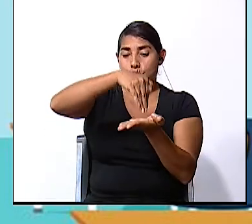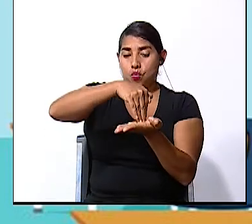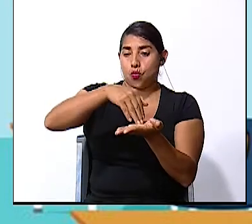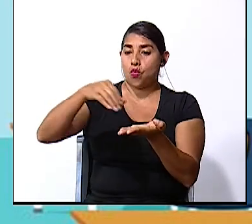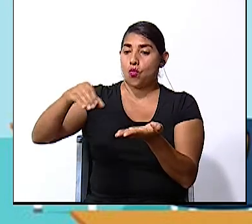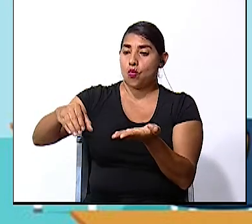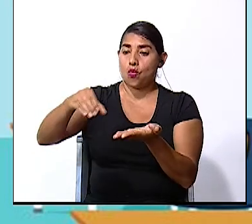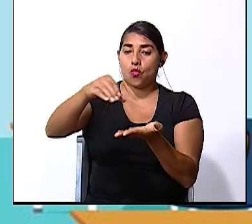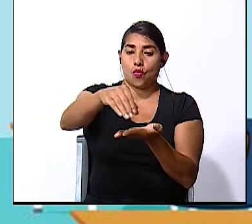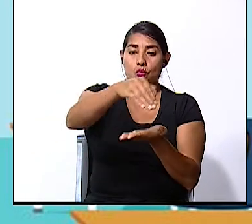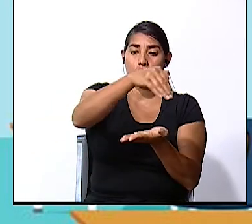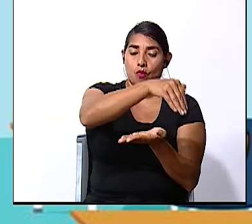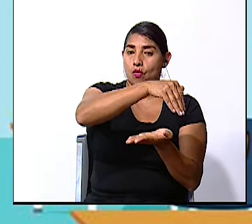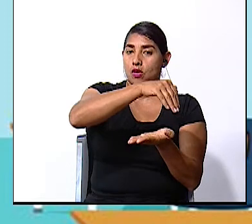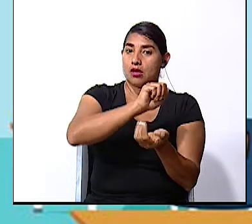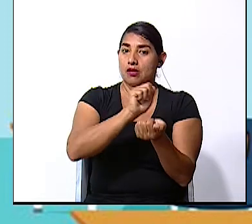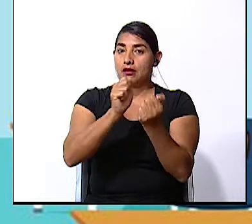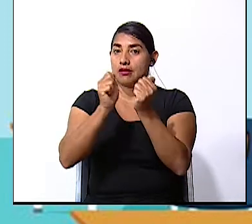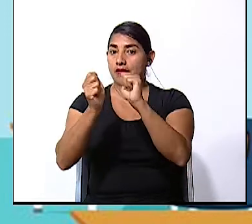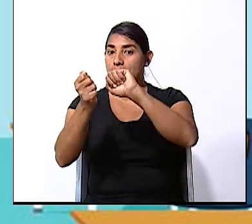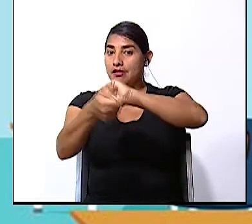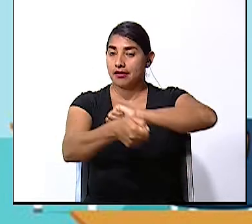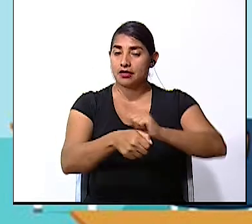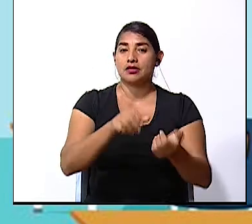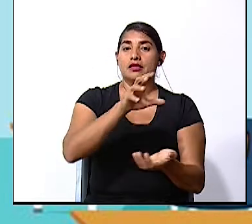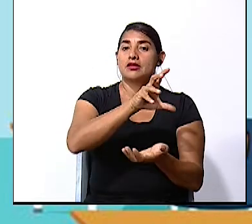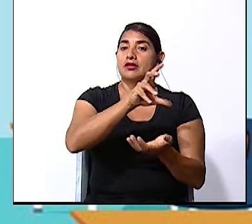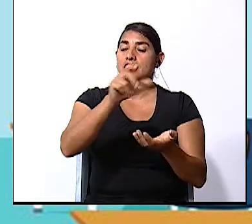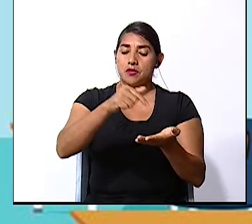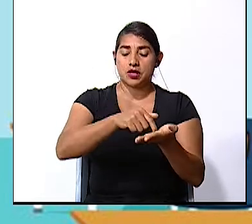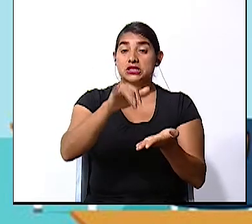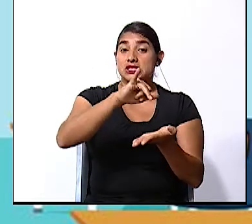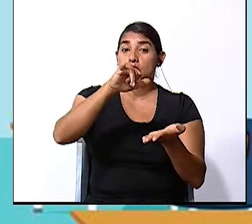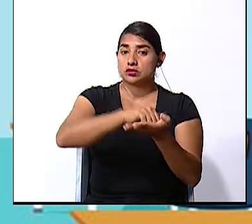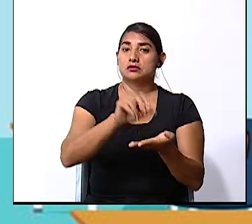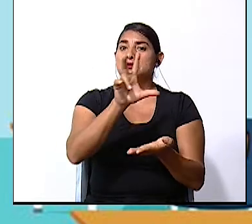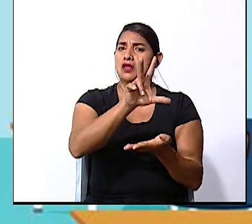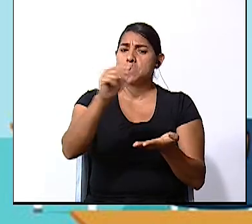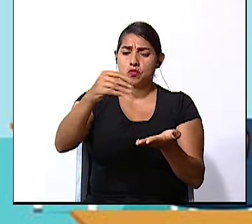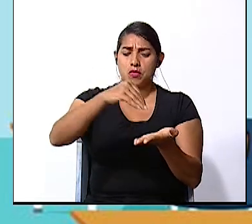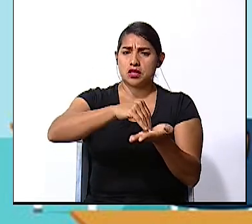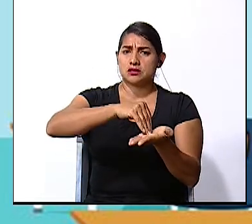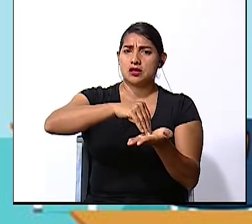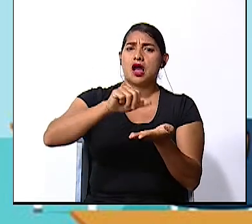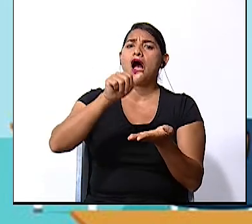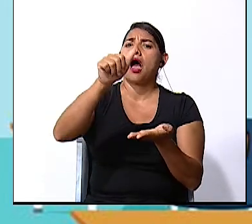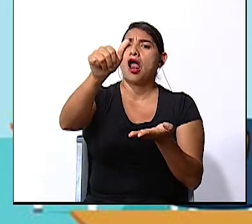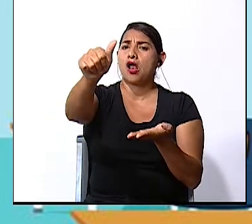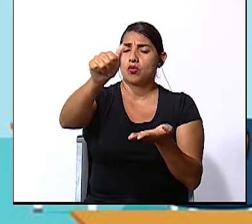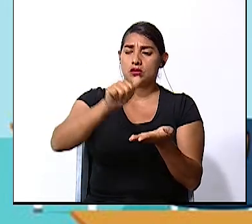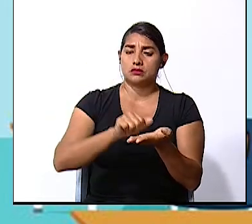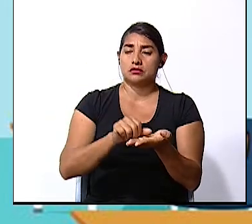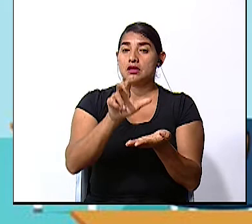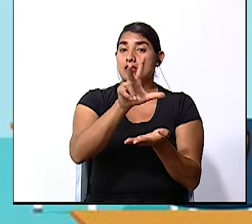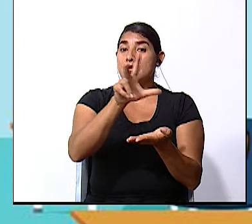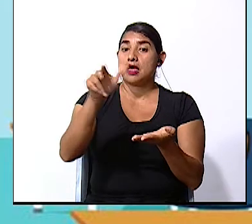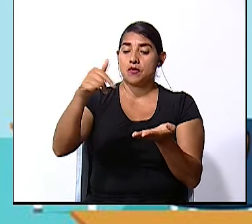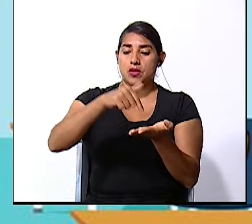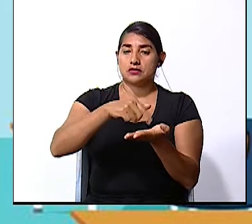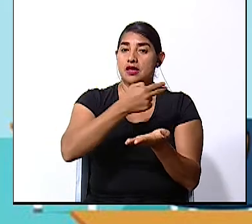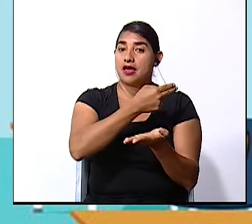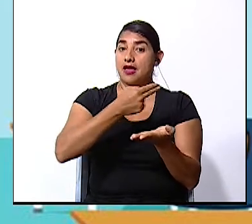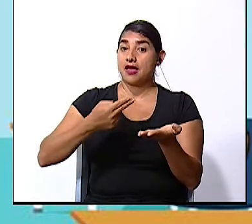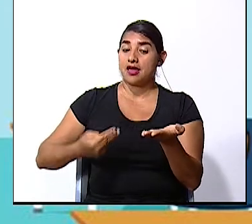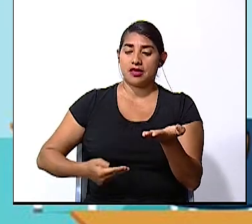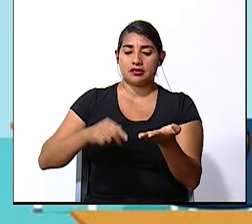cambiando. Entonces, 3 meses San José, 3 meses Alajuela, 3 meses